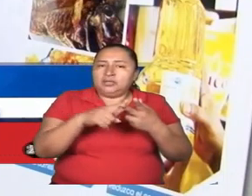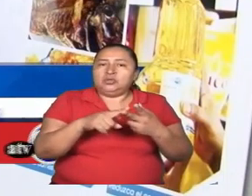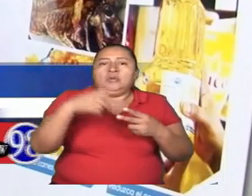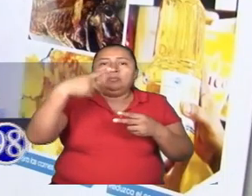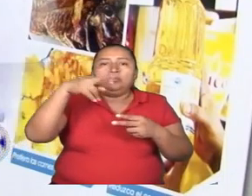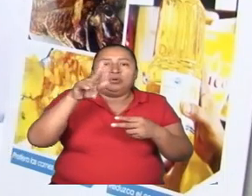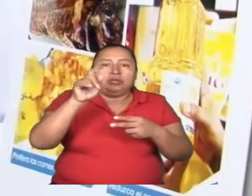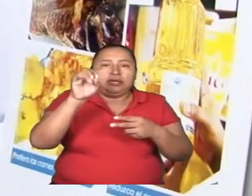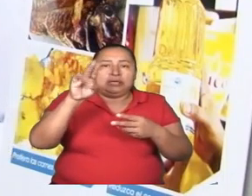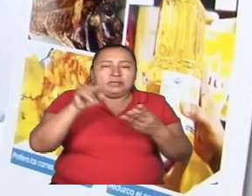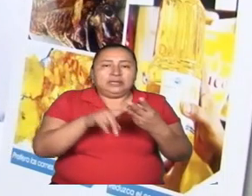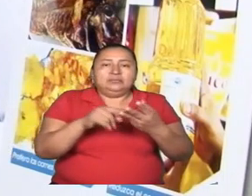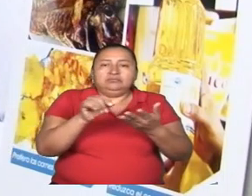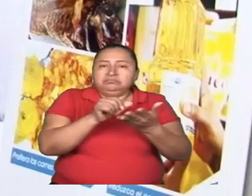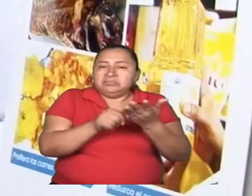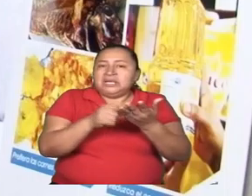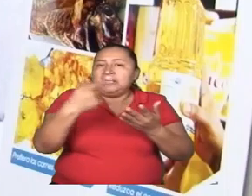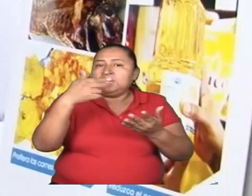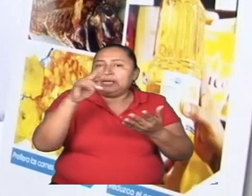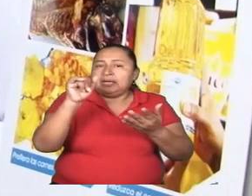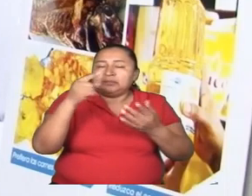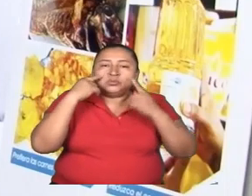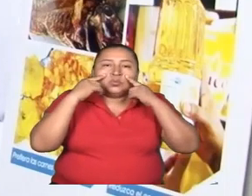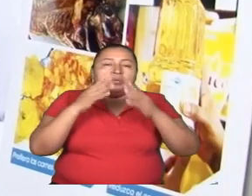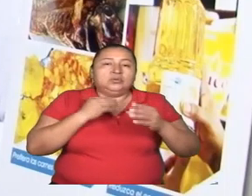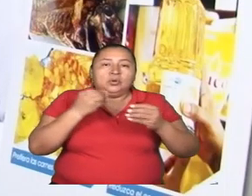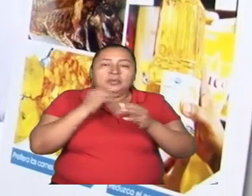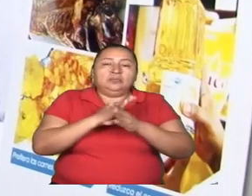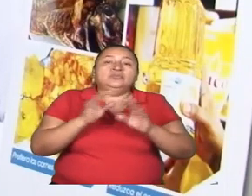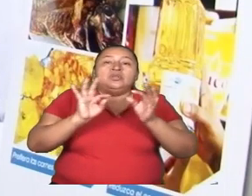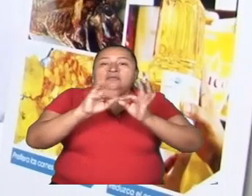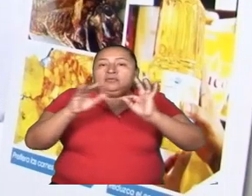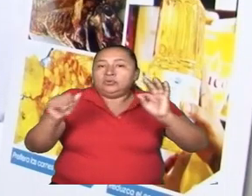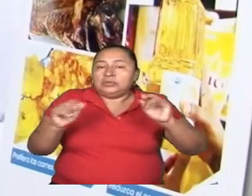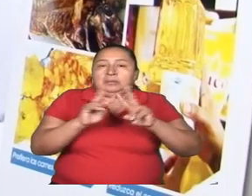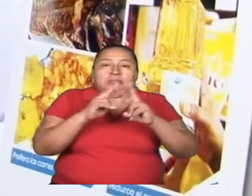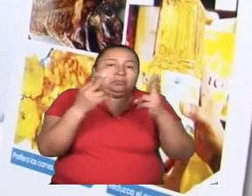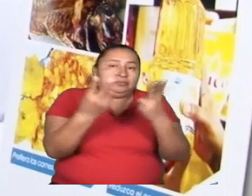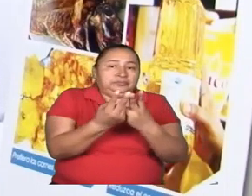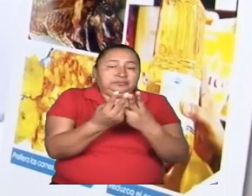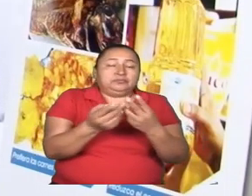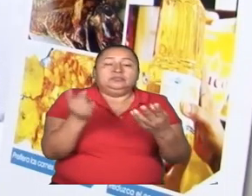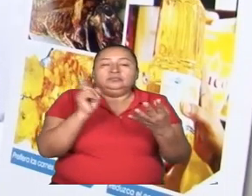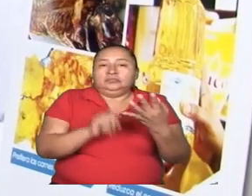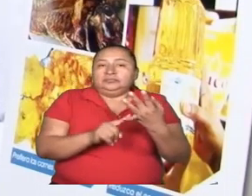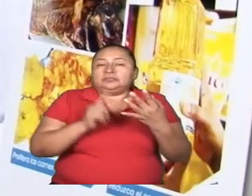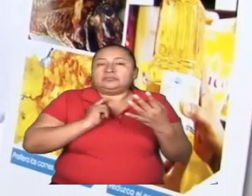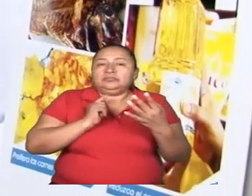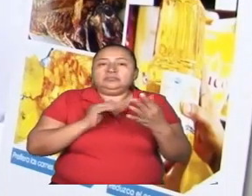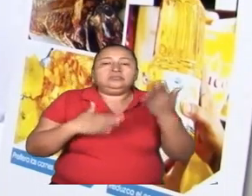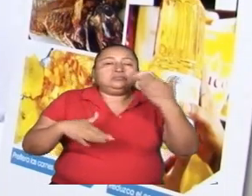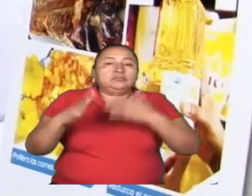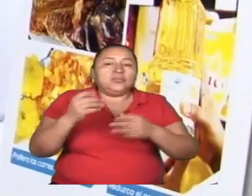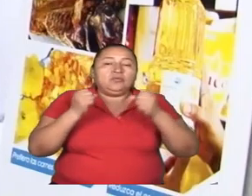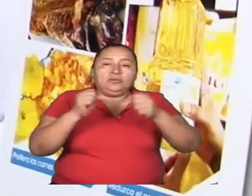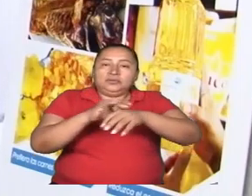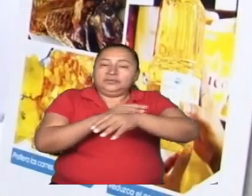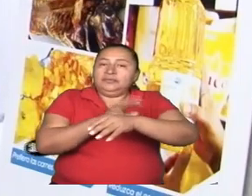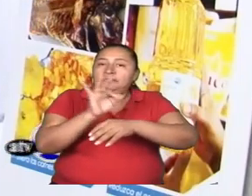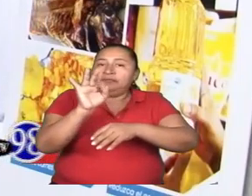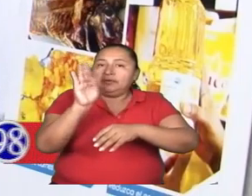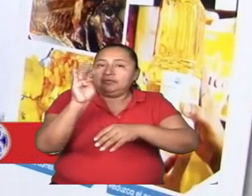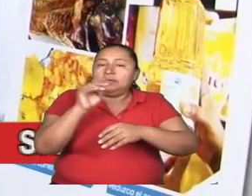grasas, alimentos protectores, que en este caso serían las frutas y los vegetales, que son mayor fuente de fibra, vitaminas